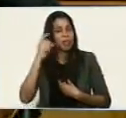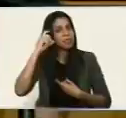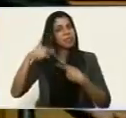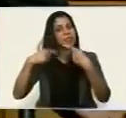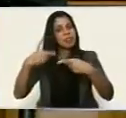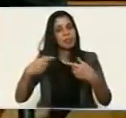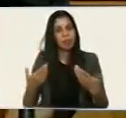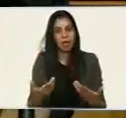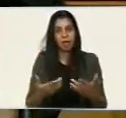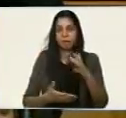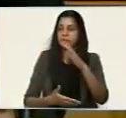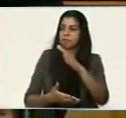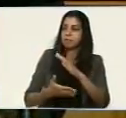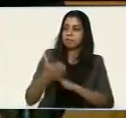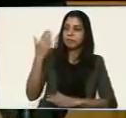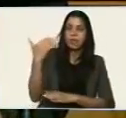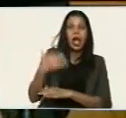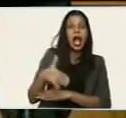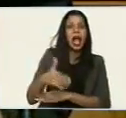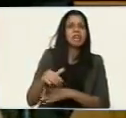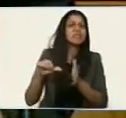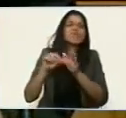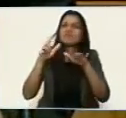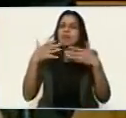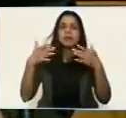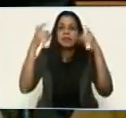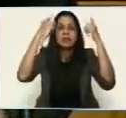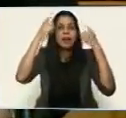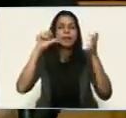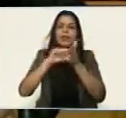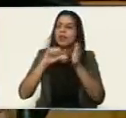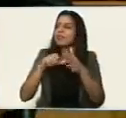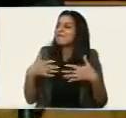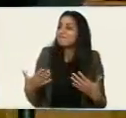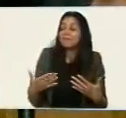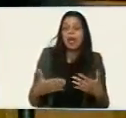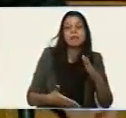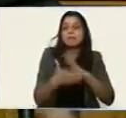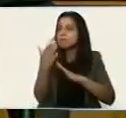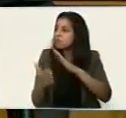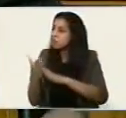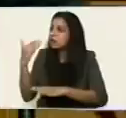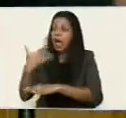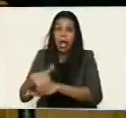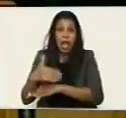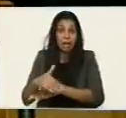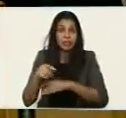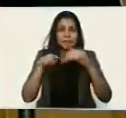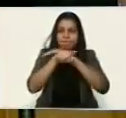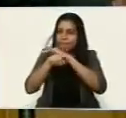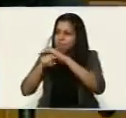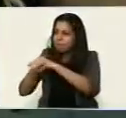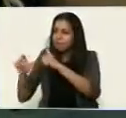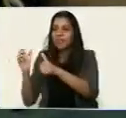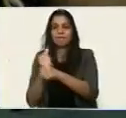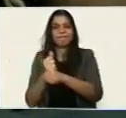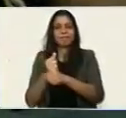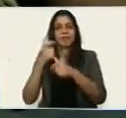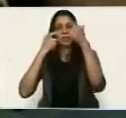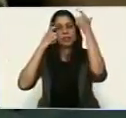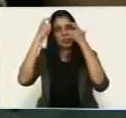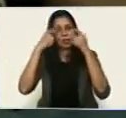está Chávez, vaya para la calle, vaya a eso que decía, que dice